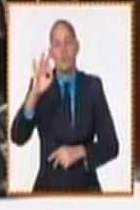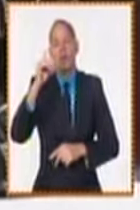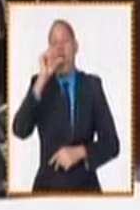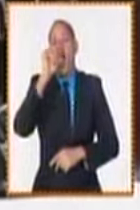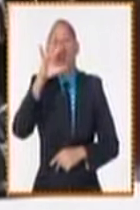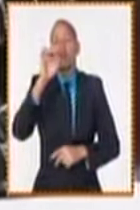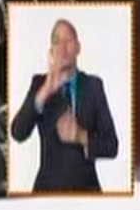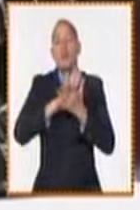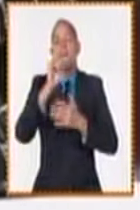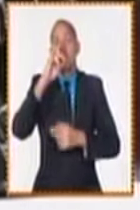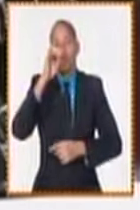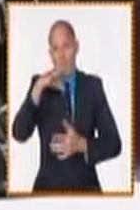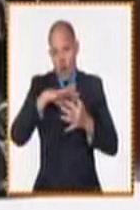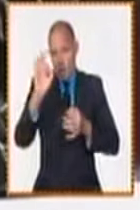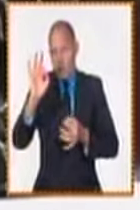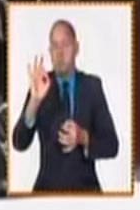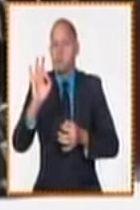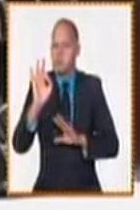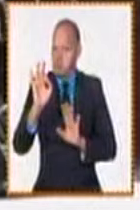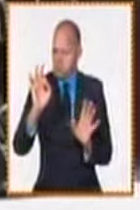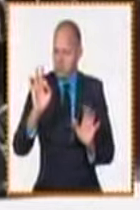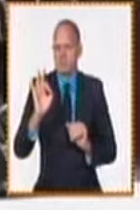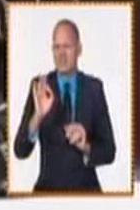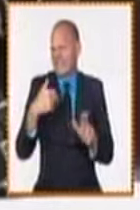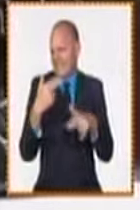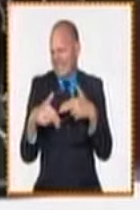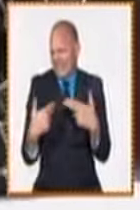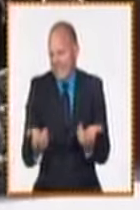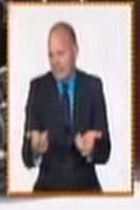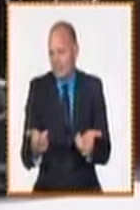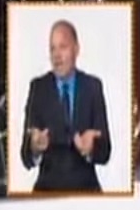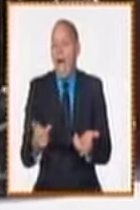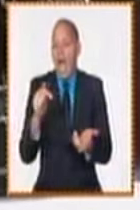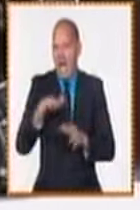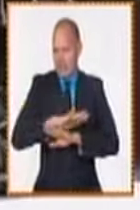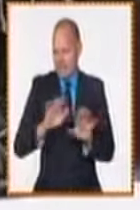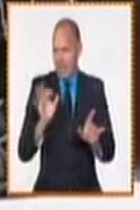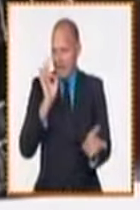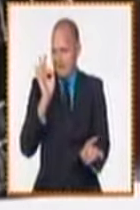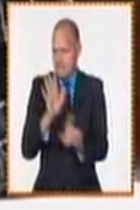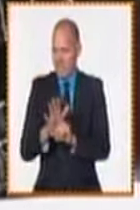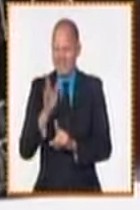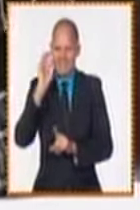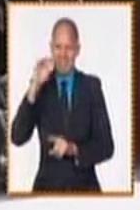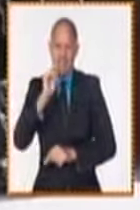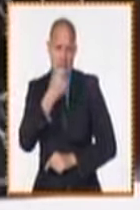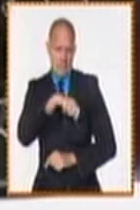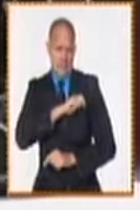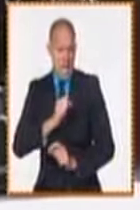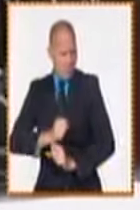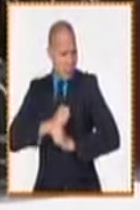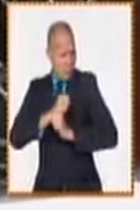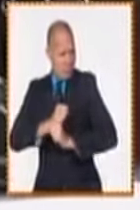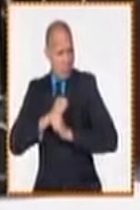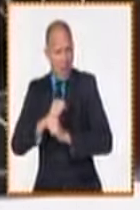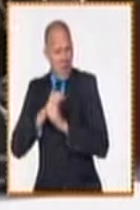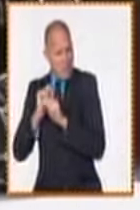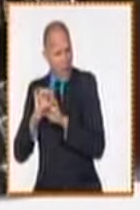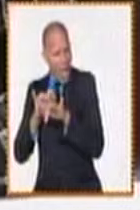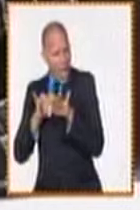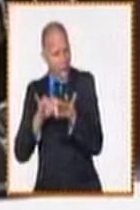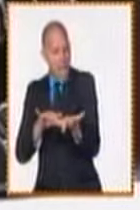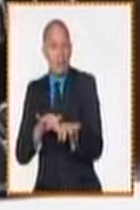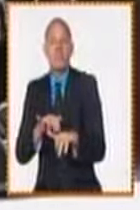caballería española en ofensiva contra las fuerzas, sobre todo de Perucho Figueredo, hubo enfrentamiento a